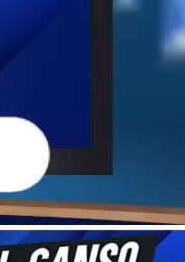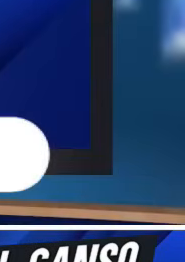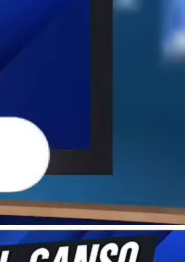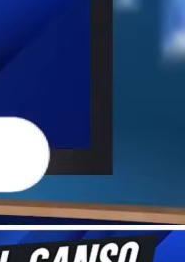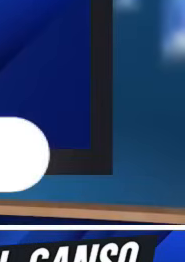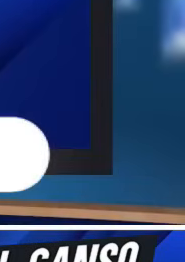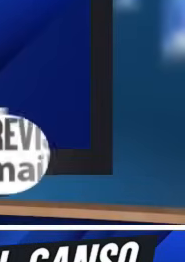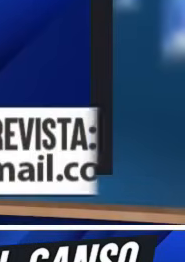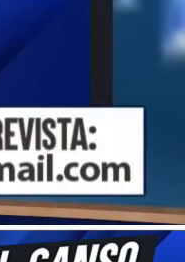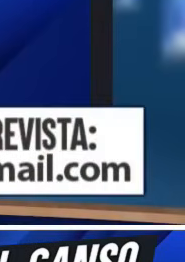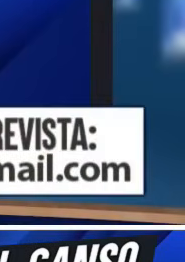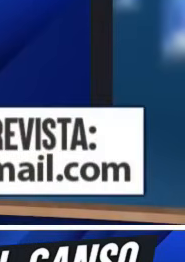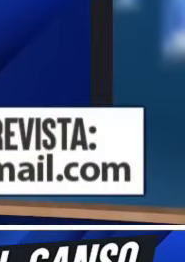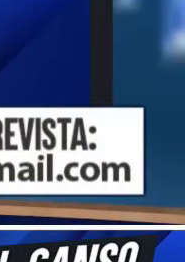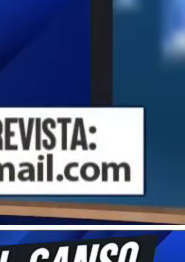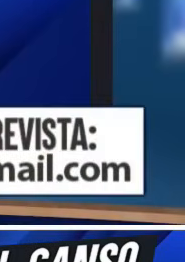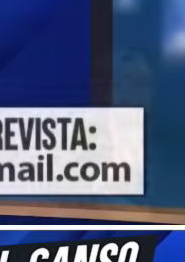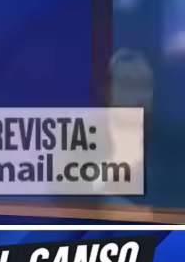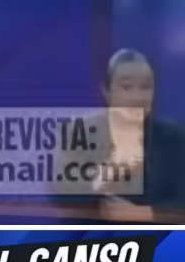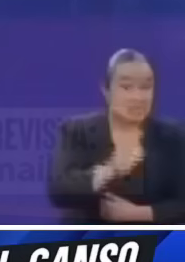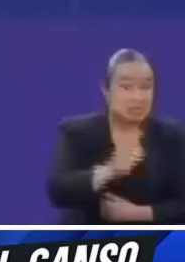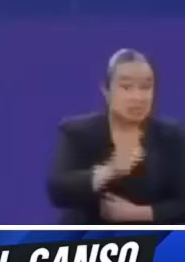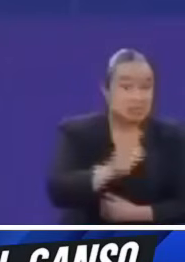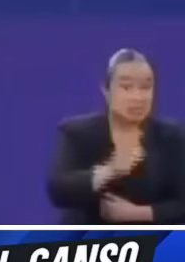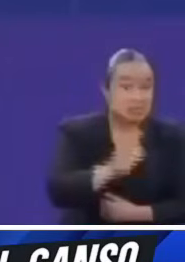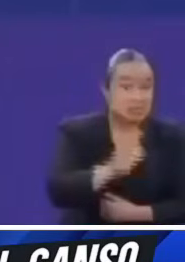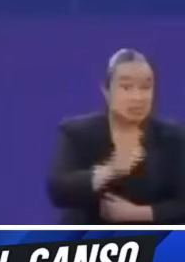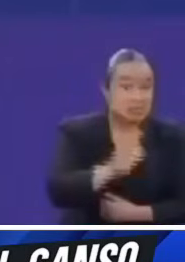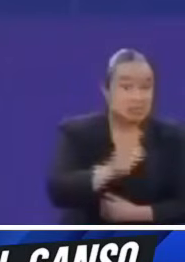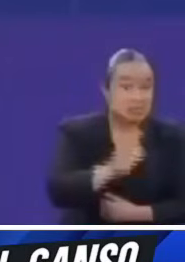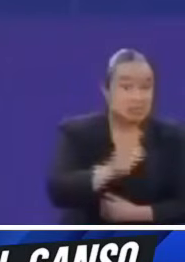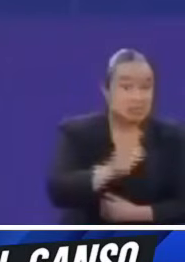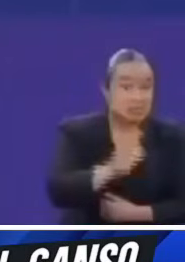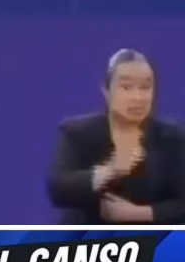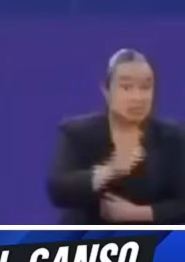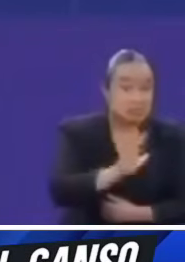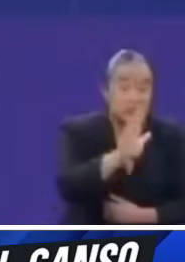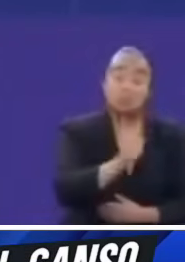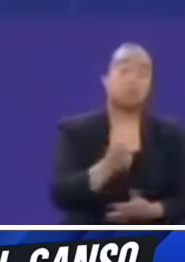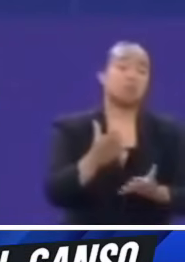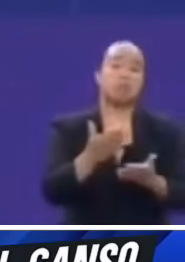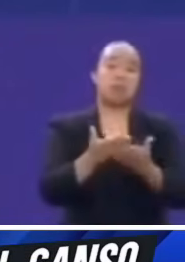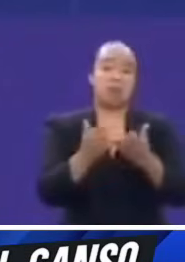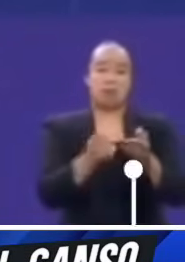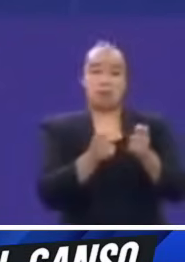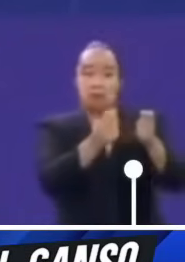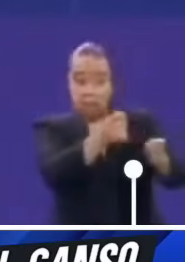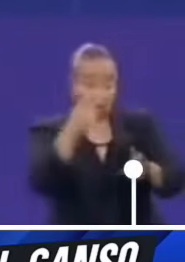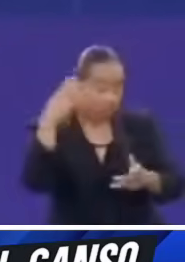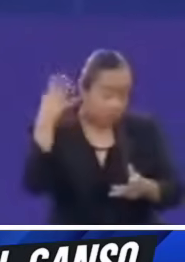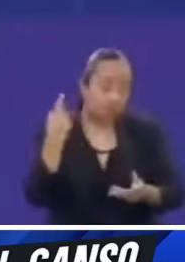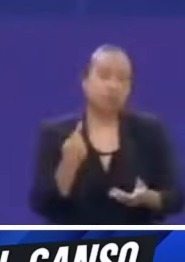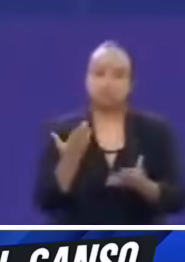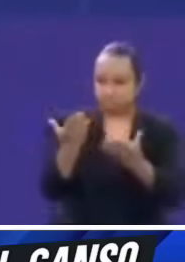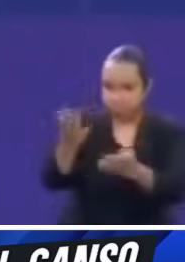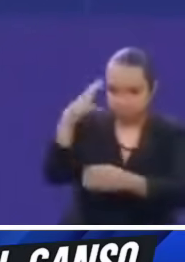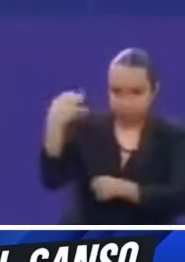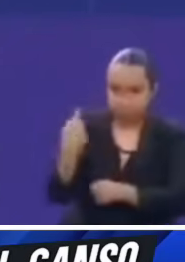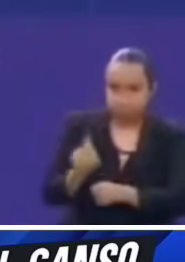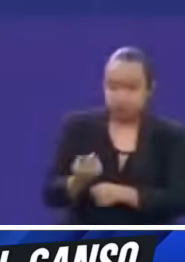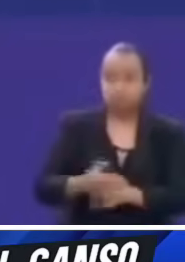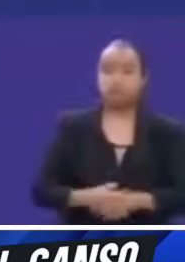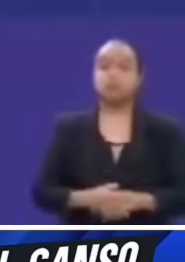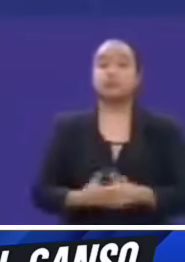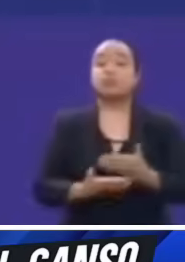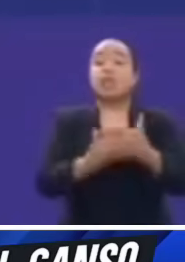decir nada vamos a escuchar de la línea 12 porlo vamos a escuchar a Clara que reveló esto increíble Bueno pues ahora vamos a hablar